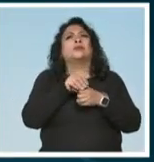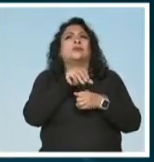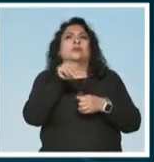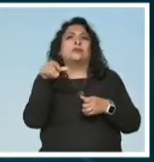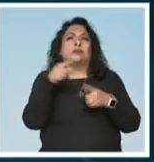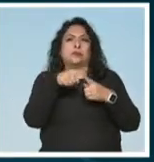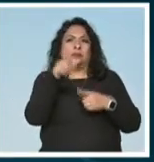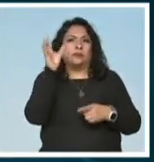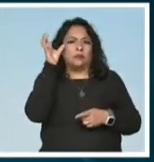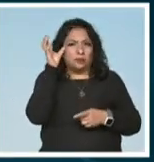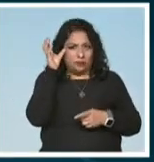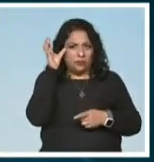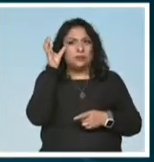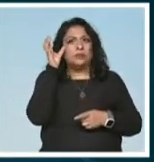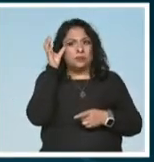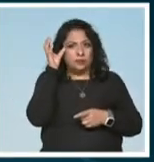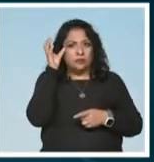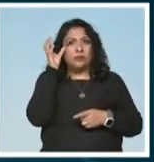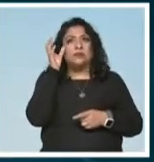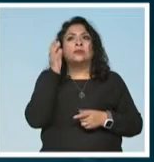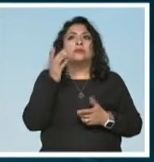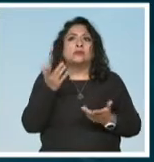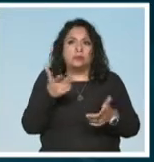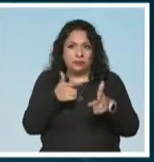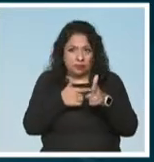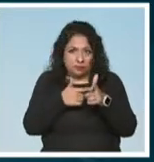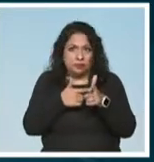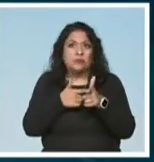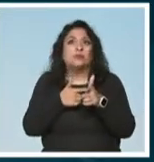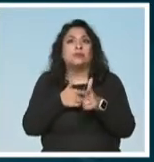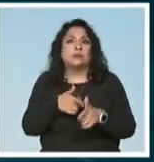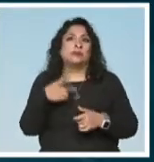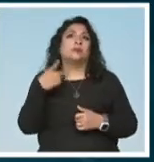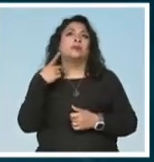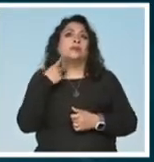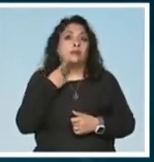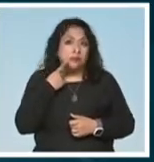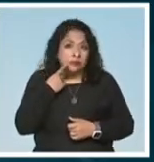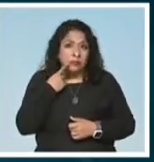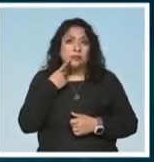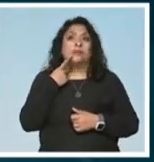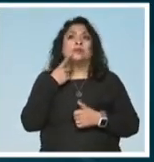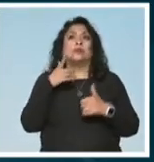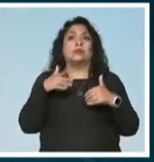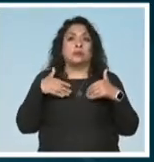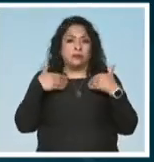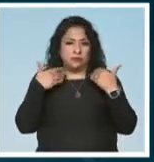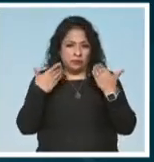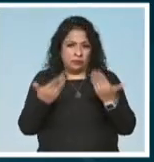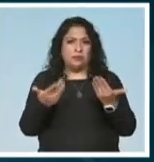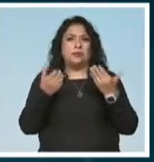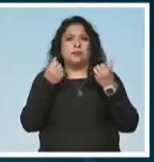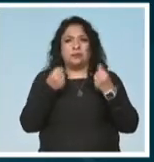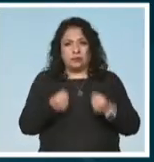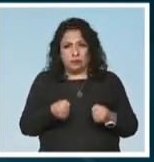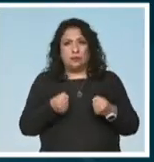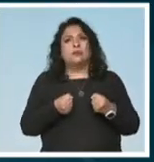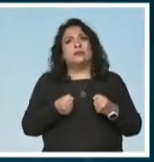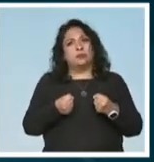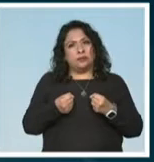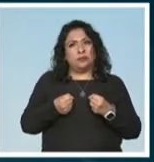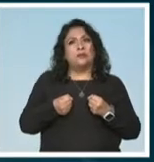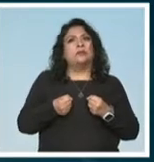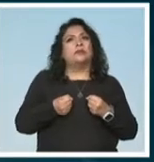por parte de China, finalmente mantiene en política exterior y de seguridad